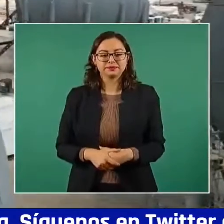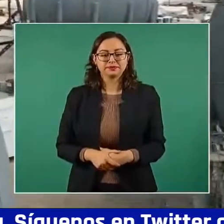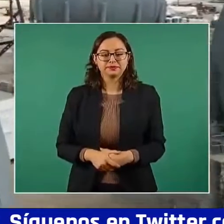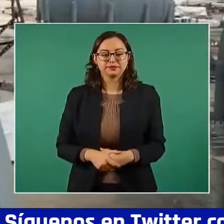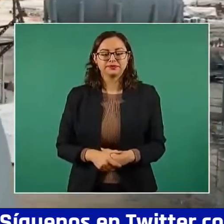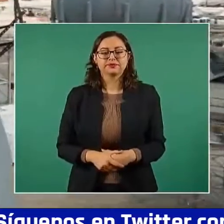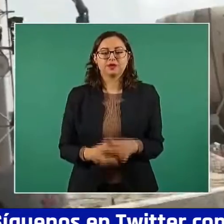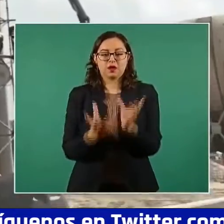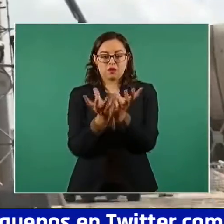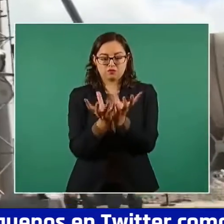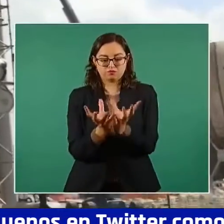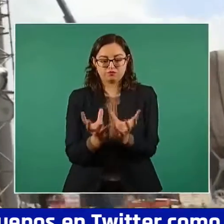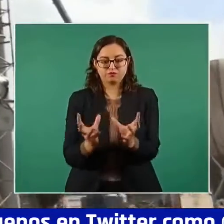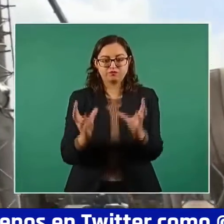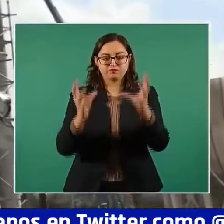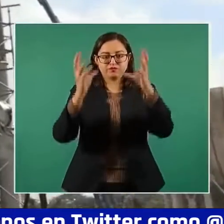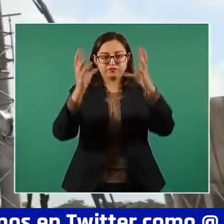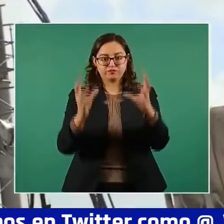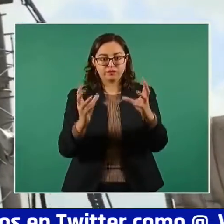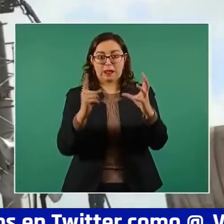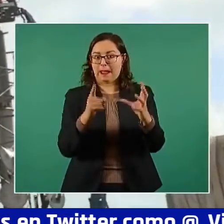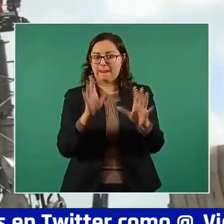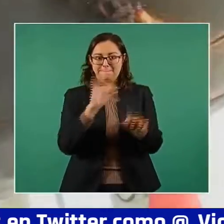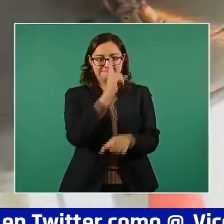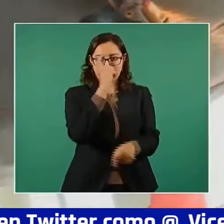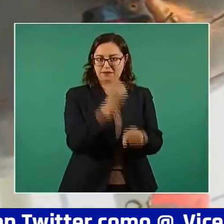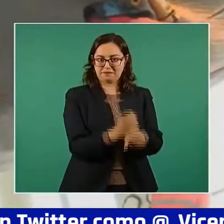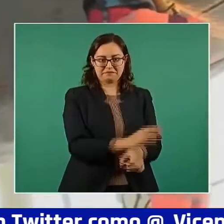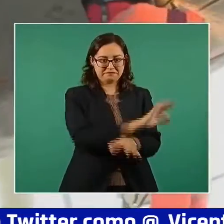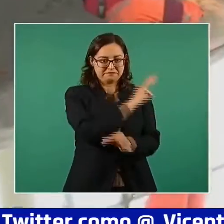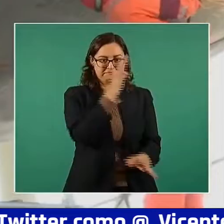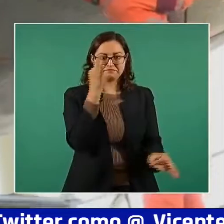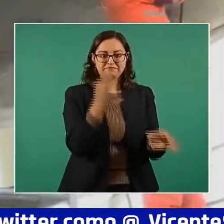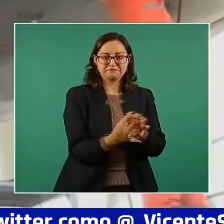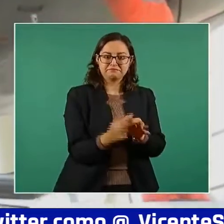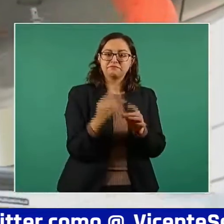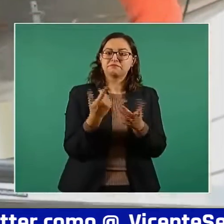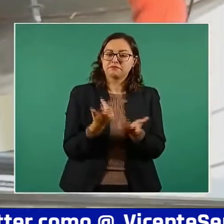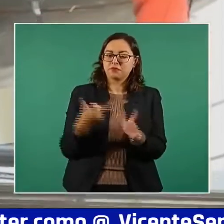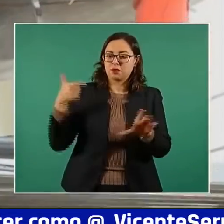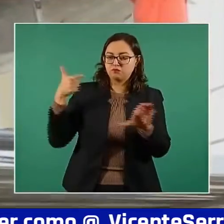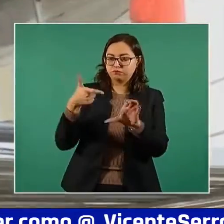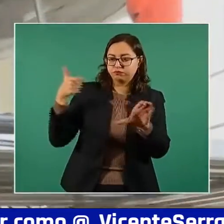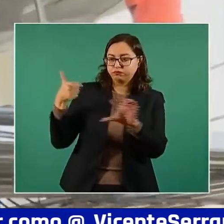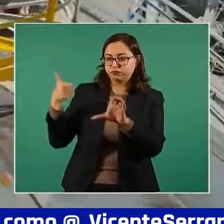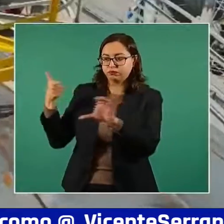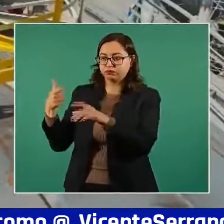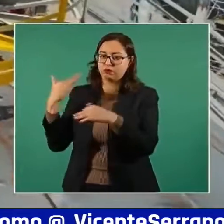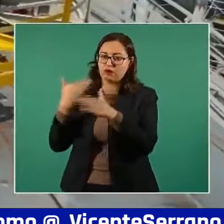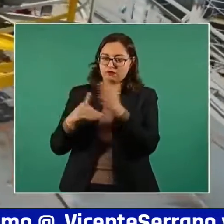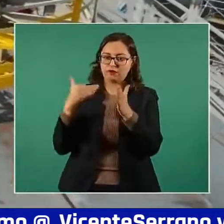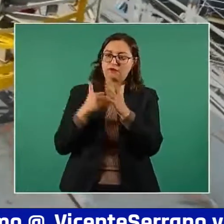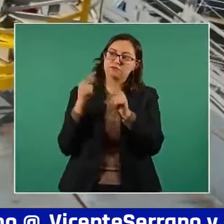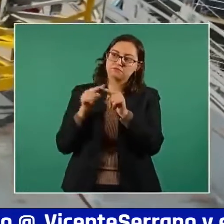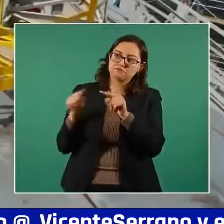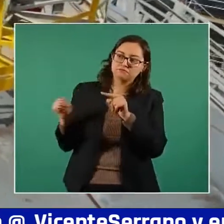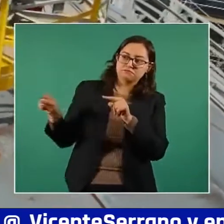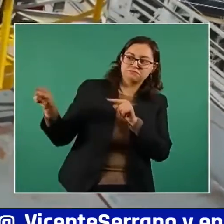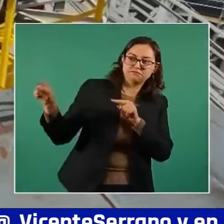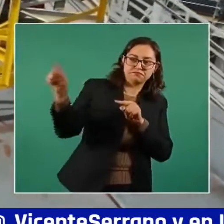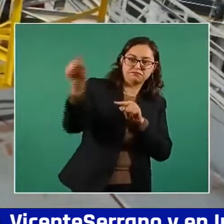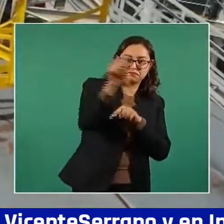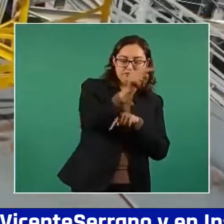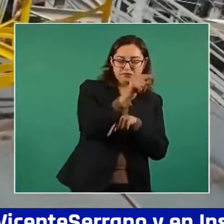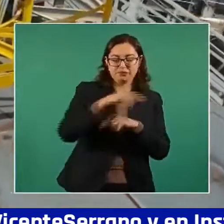en el área de almacenamiento con la terminación mecánica de la primera esfera, además de continuar con la soldadura de cierre de polos inferiores y la colocación de bridas en los